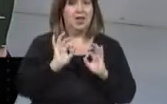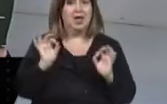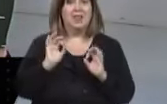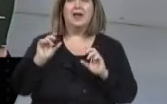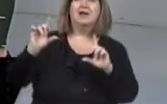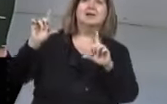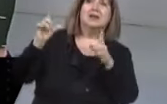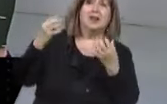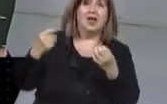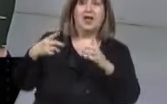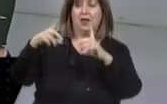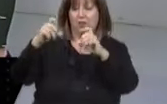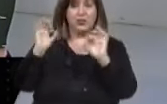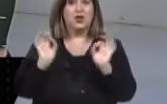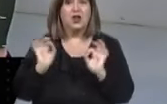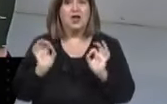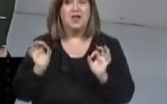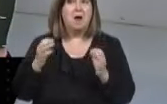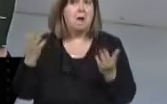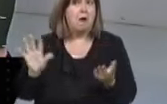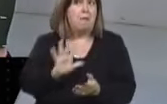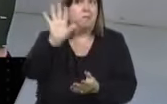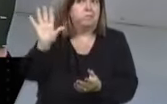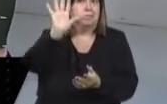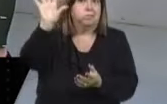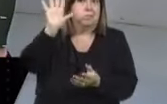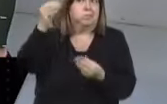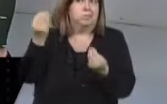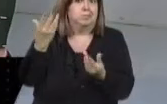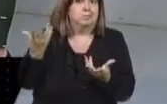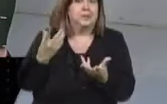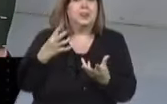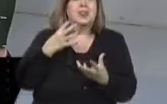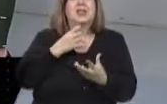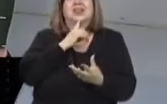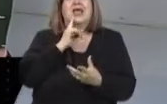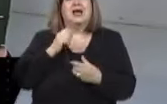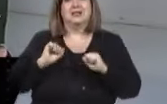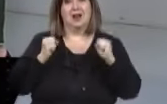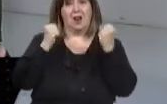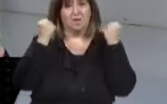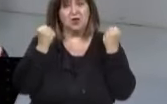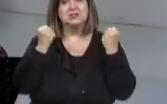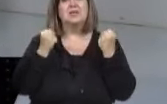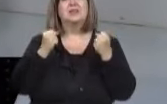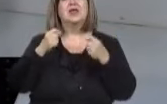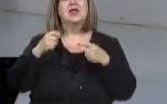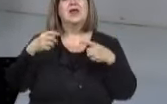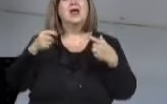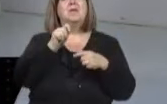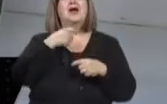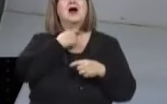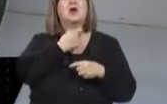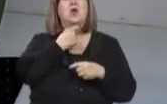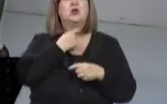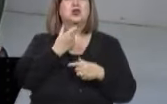verlo, tener la certeza de cómo está, es prácticamente la nada misma. La situación es muy angustiante. Mira, en agosto este chico cumplió años y la